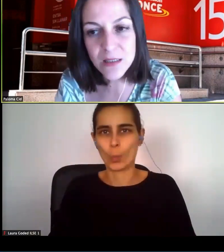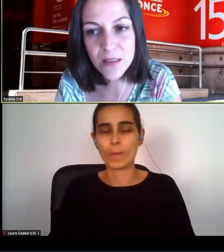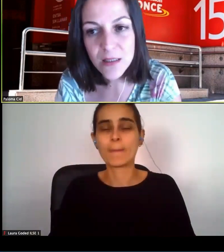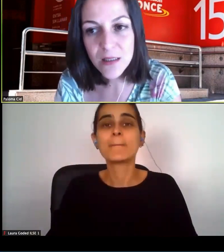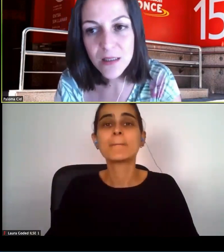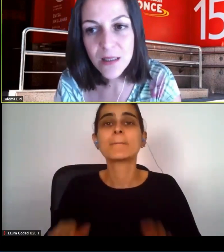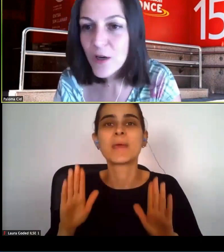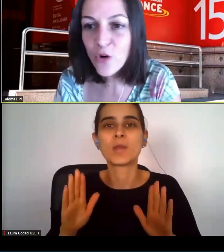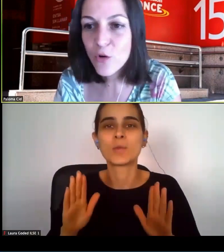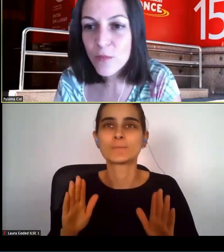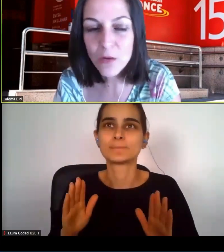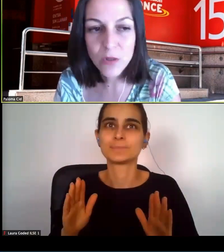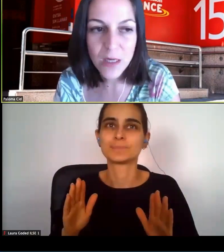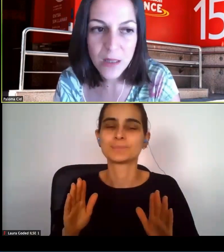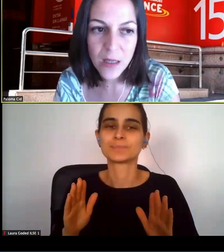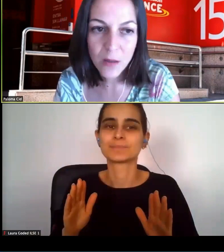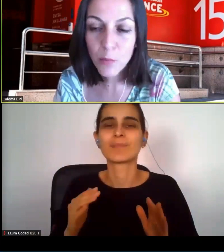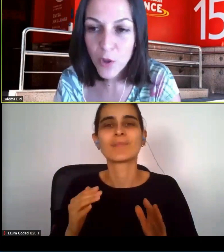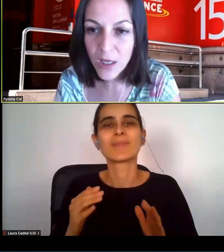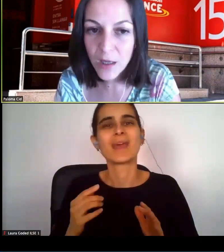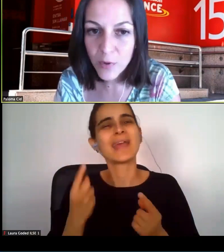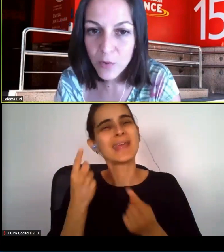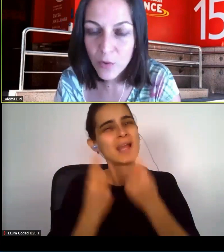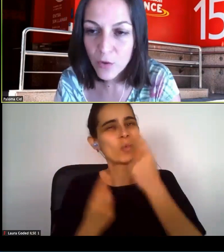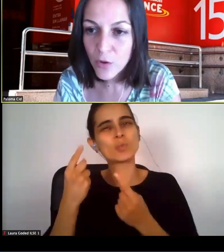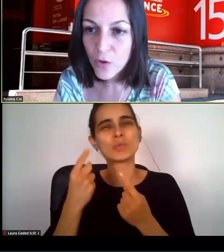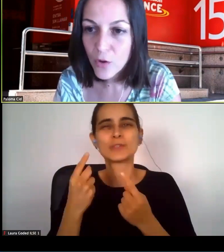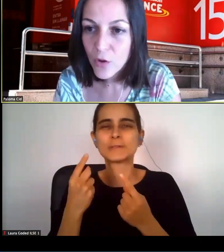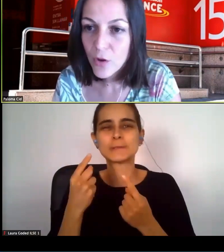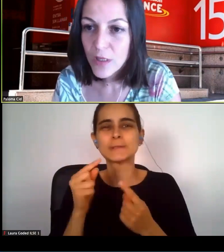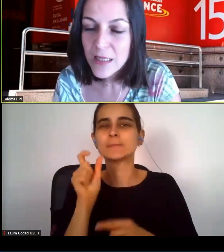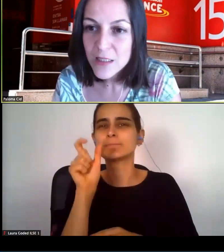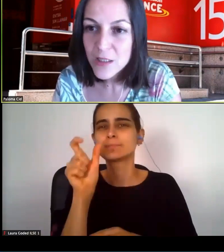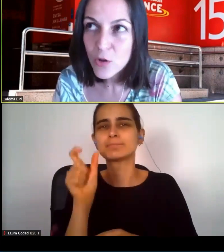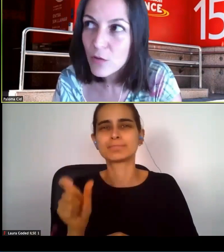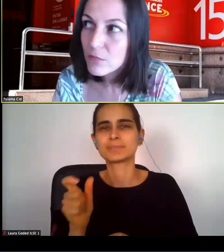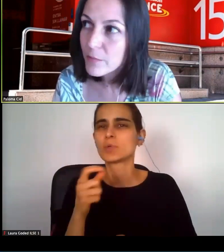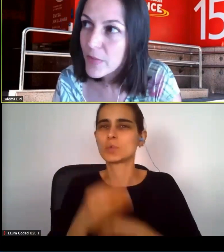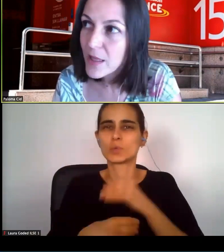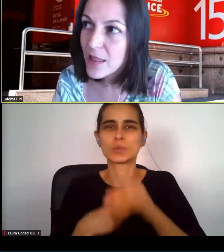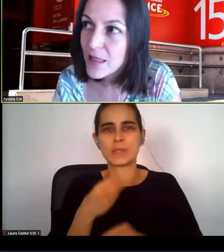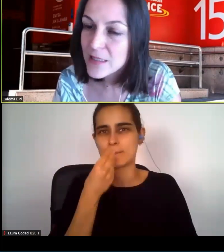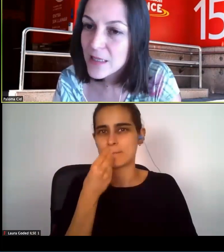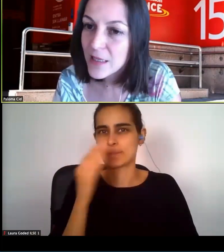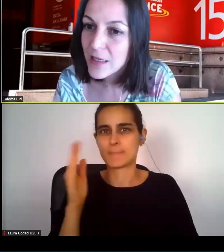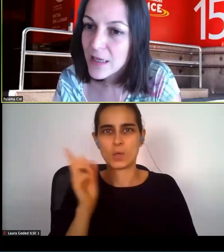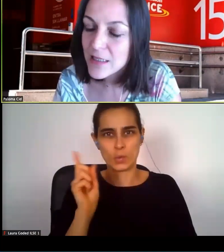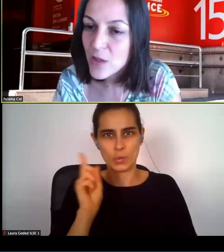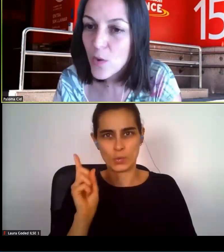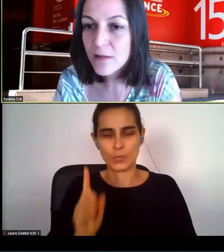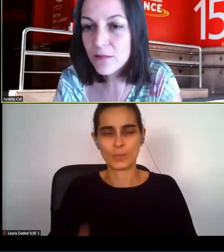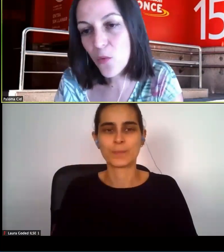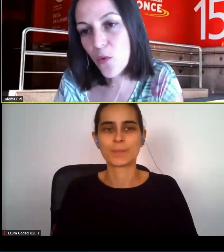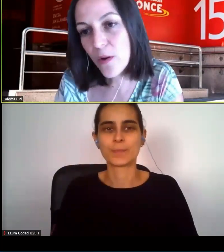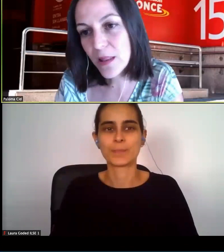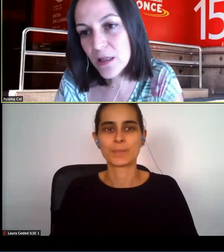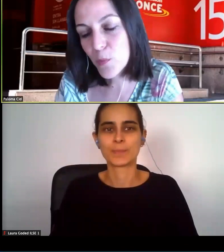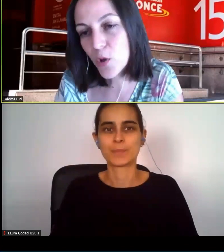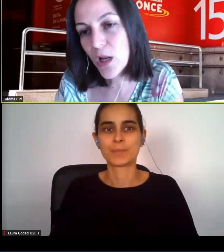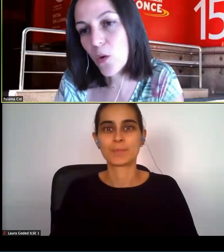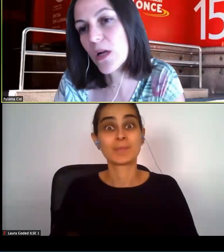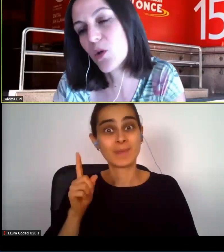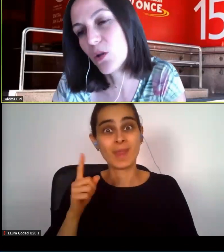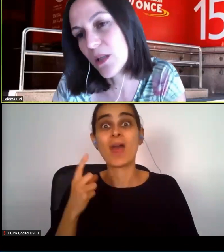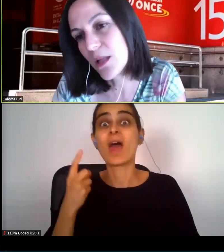cosas que no conviene utilizar. Por ejemplo, y esto quizás ha sido alentado a veces